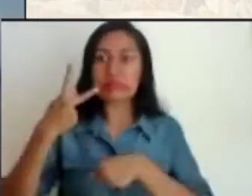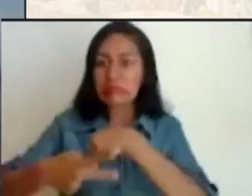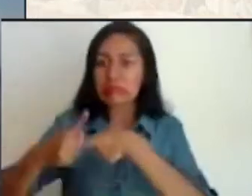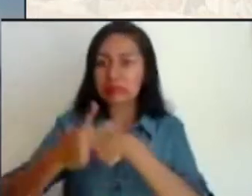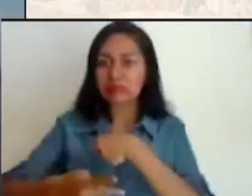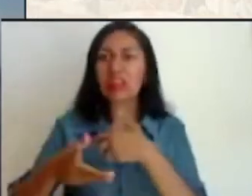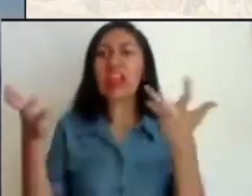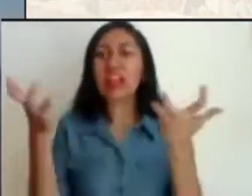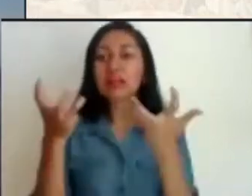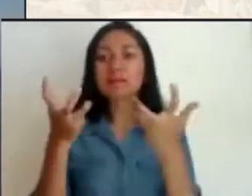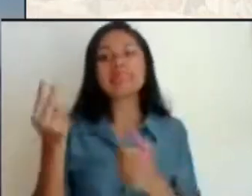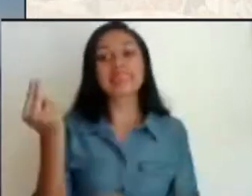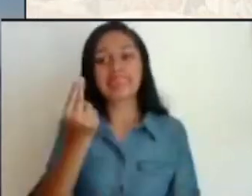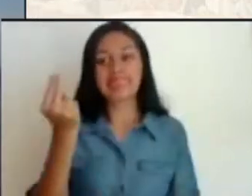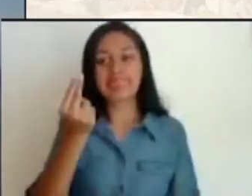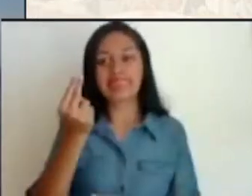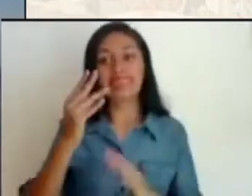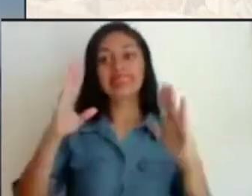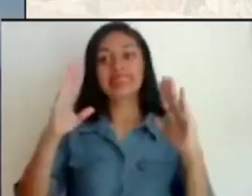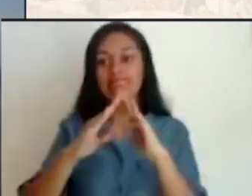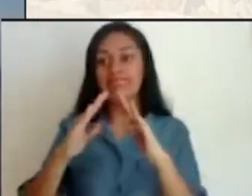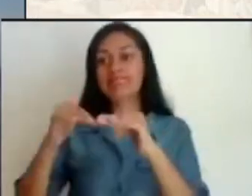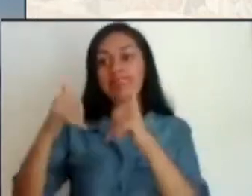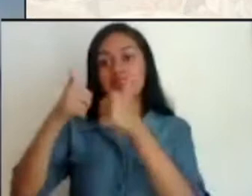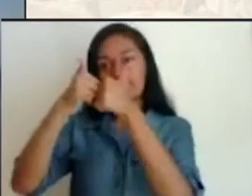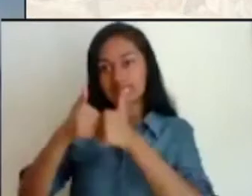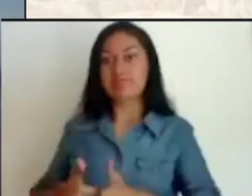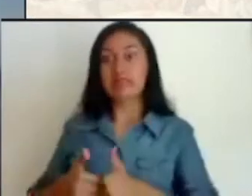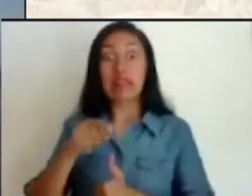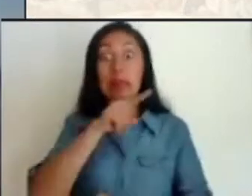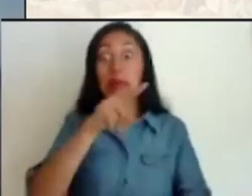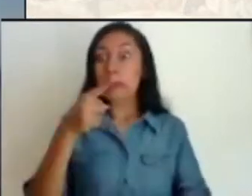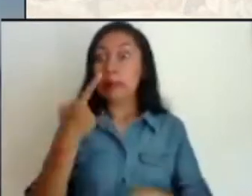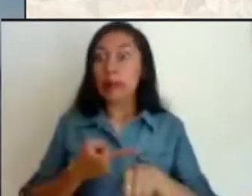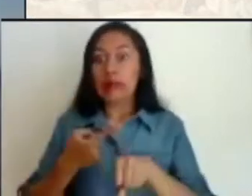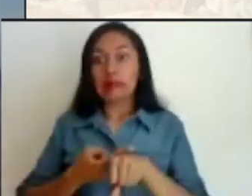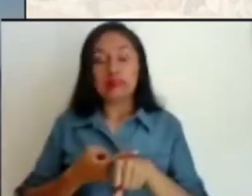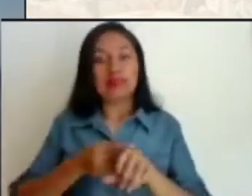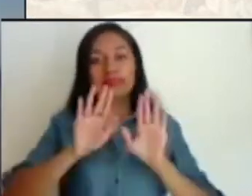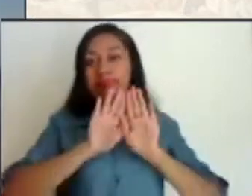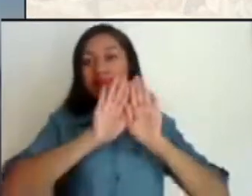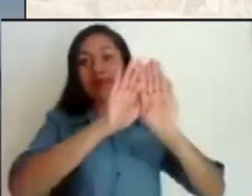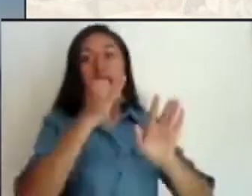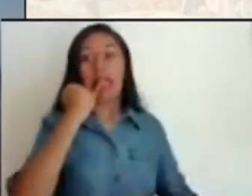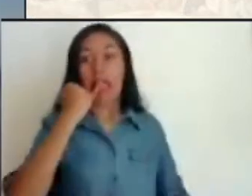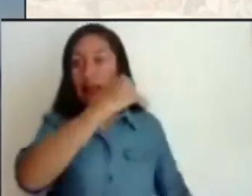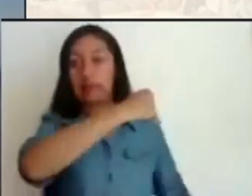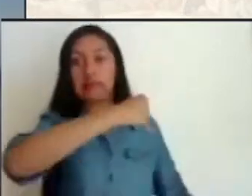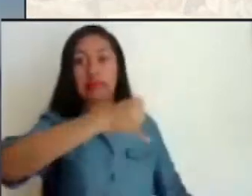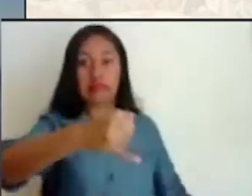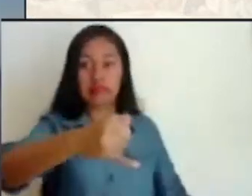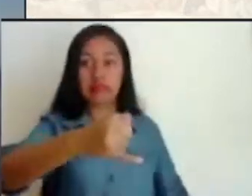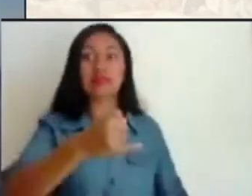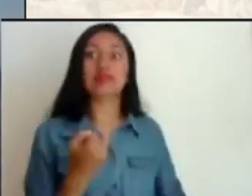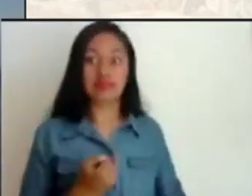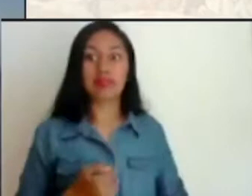cuarentenas, a partir de aislamiento completo de los enfermos y de medidas que los aislaran de las